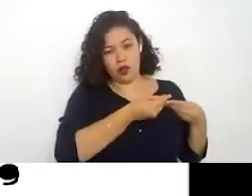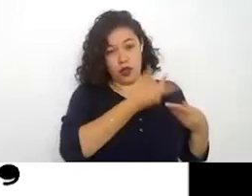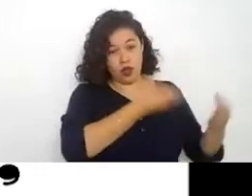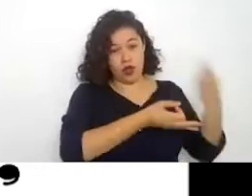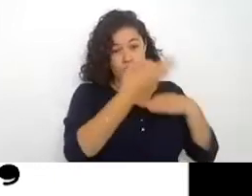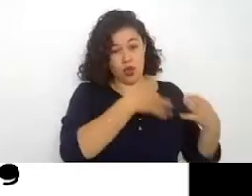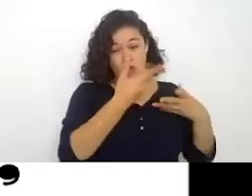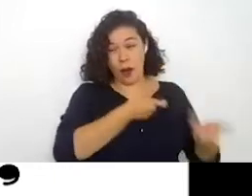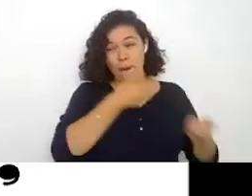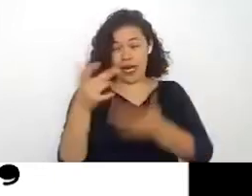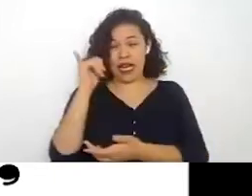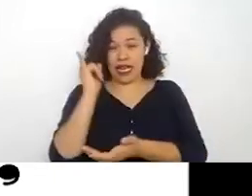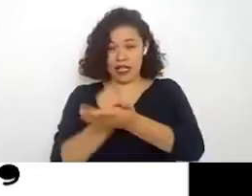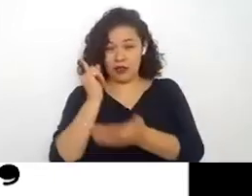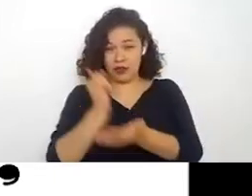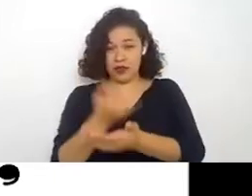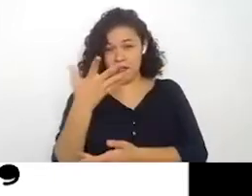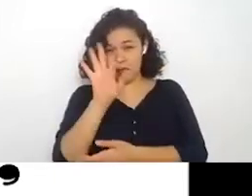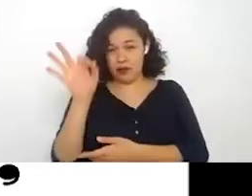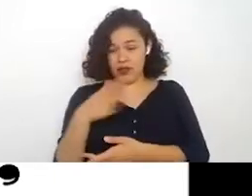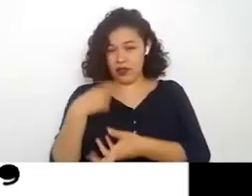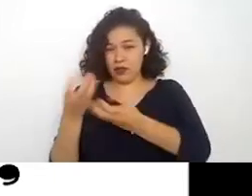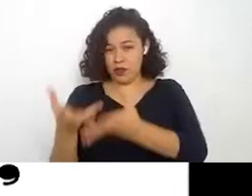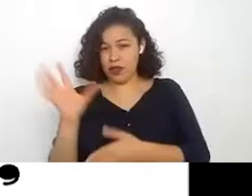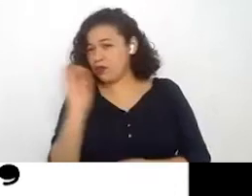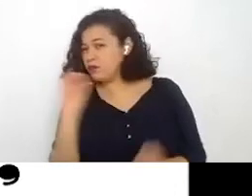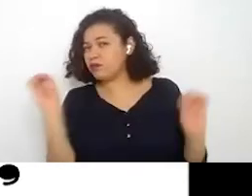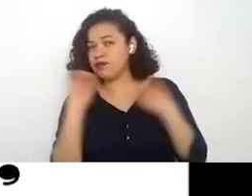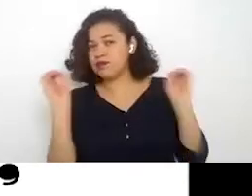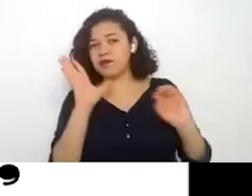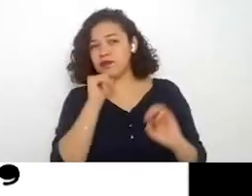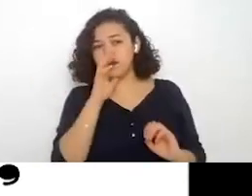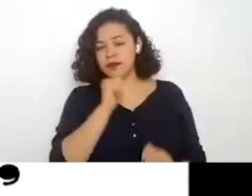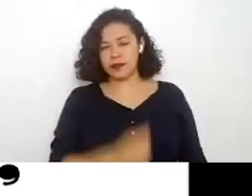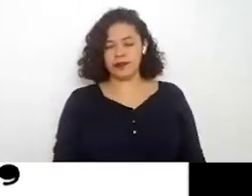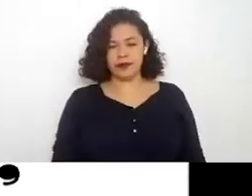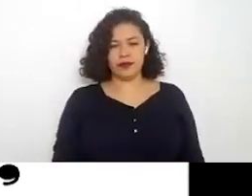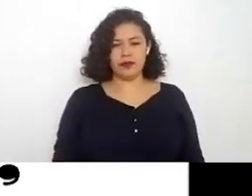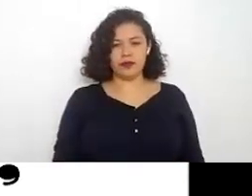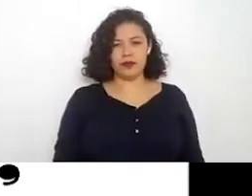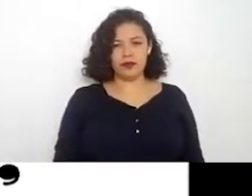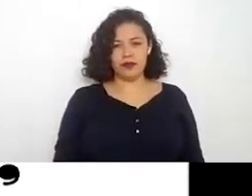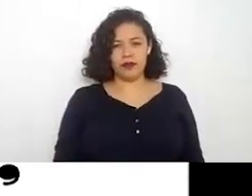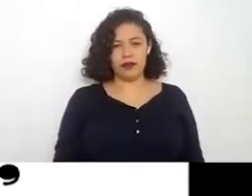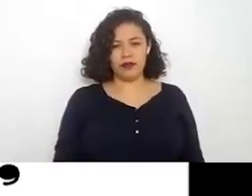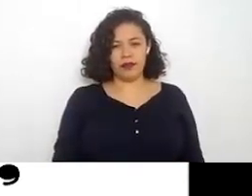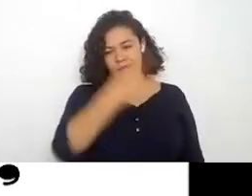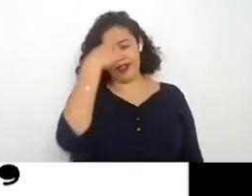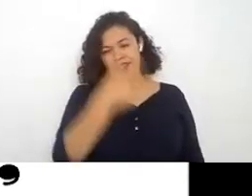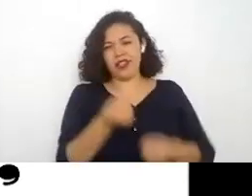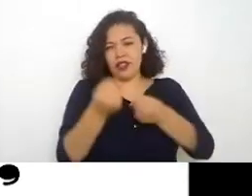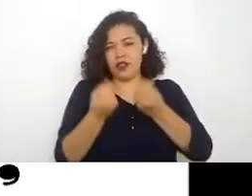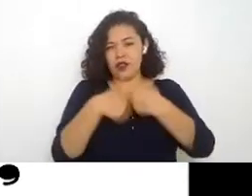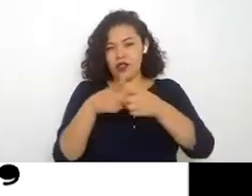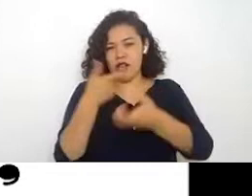impuestos, ¿verdad? Si excede el 5%. No pueden ser pagados la parte de aportaciones de seguro social